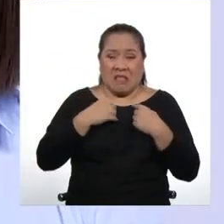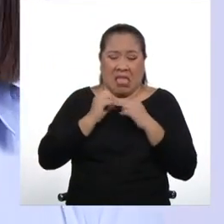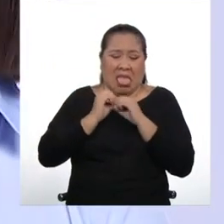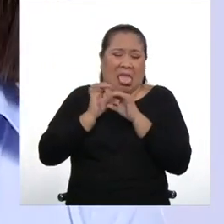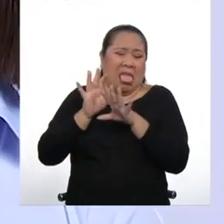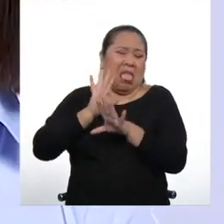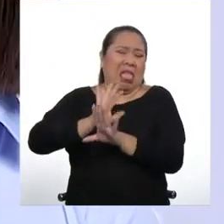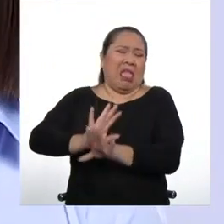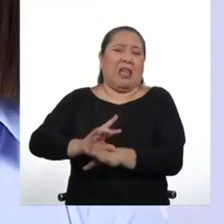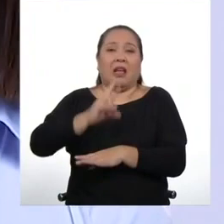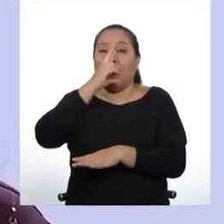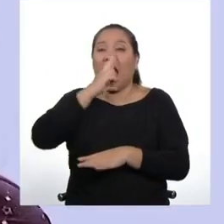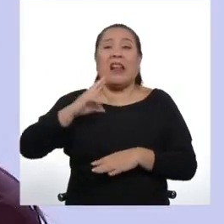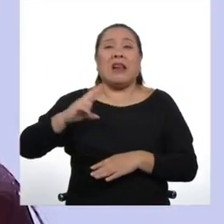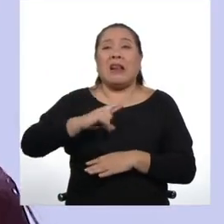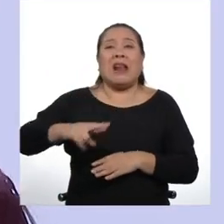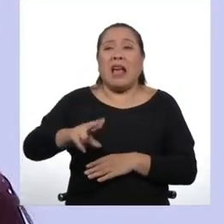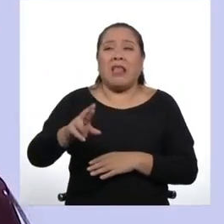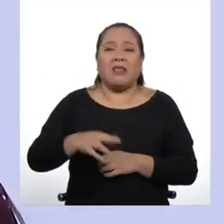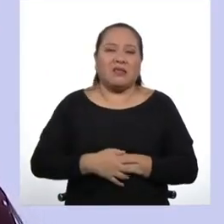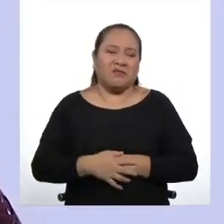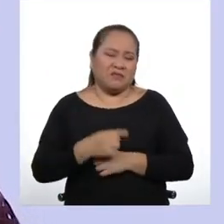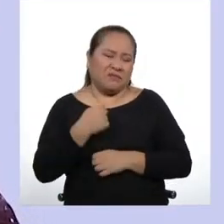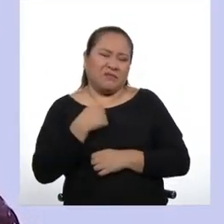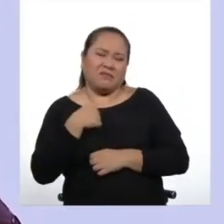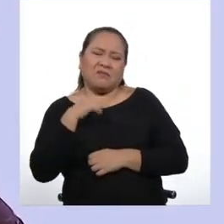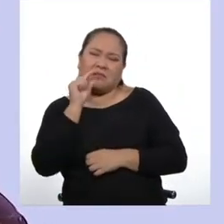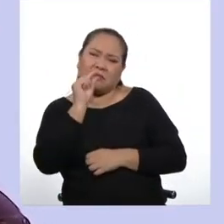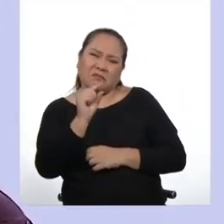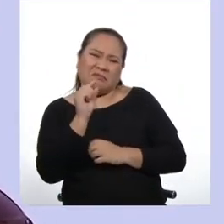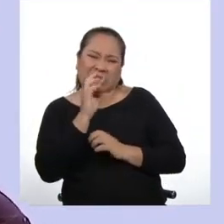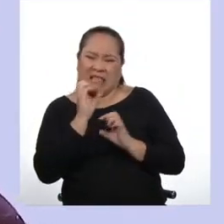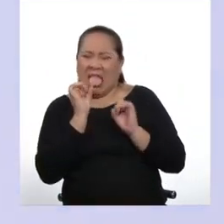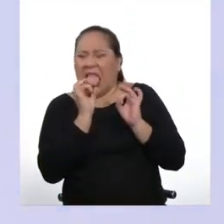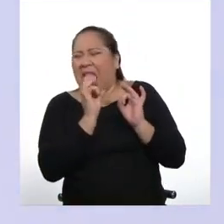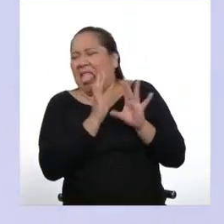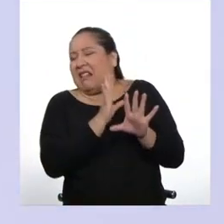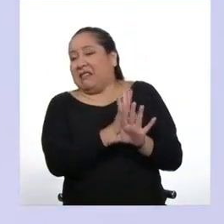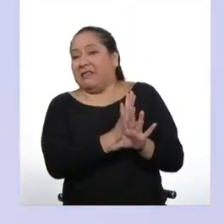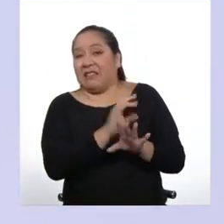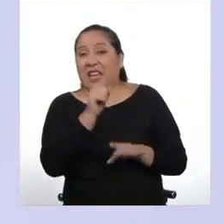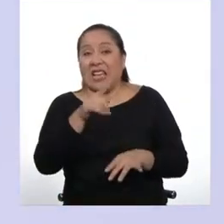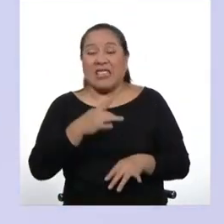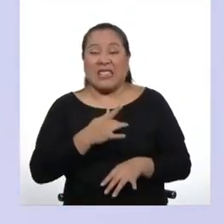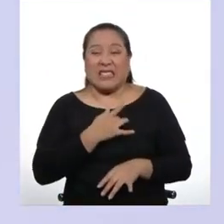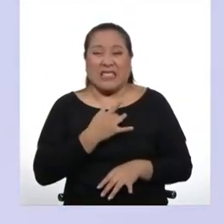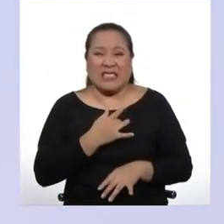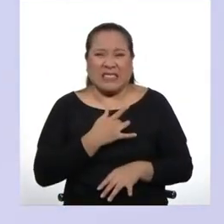asco son las ratas, profesora. A mí también me da un poco de asco, Patti. Esa